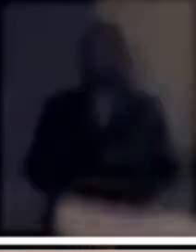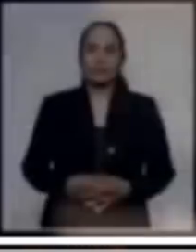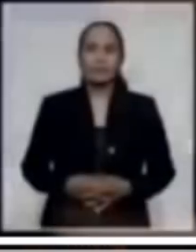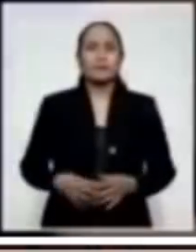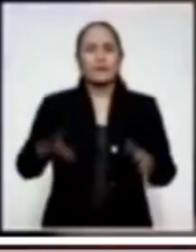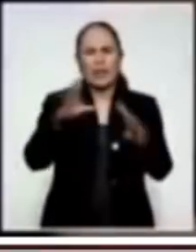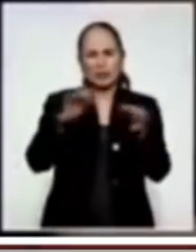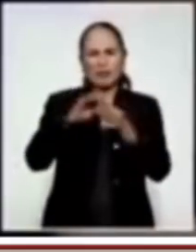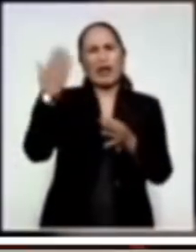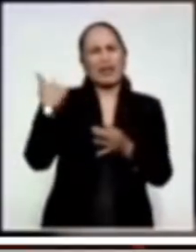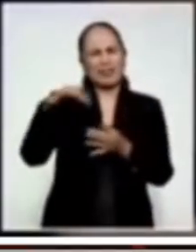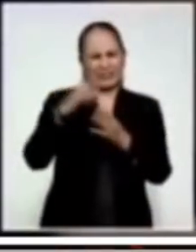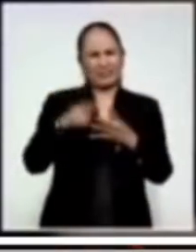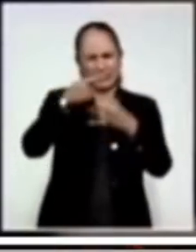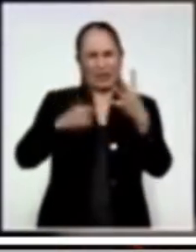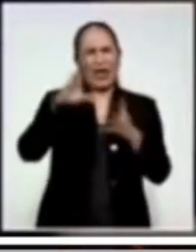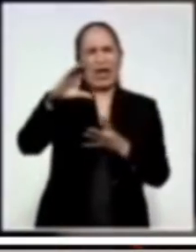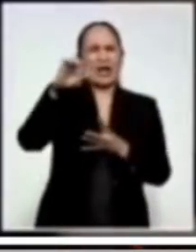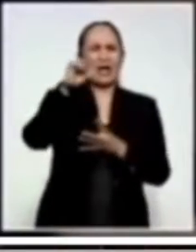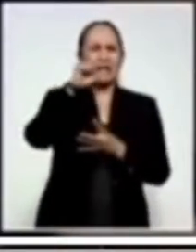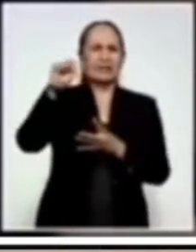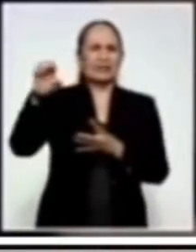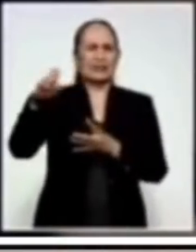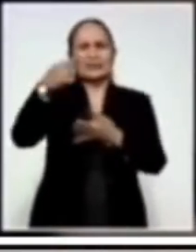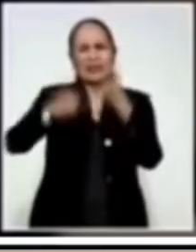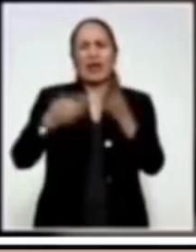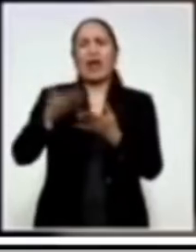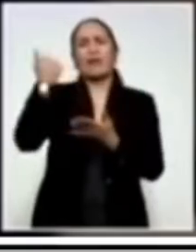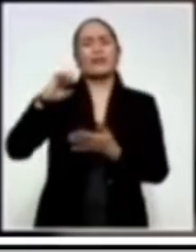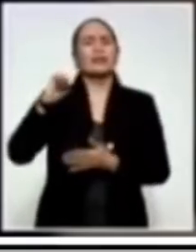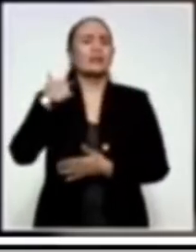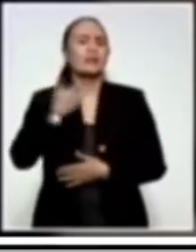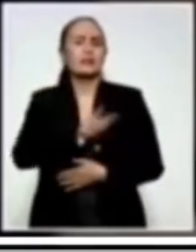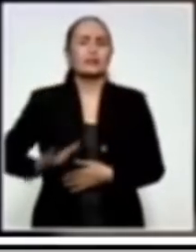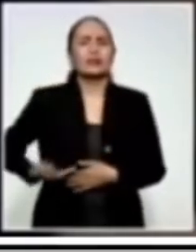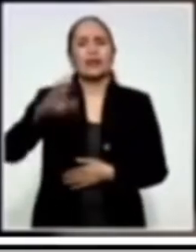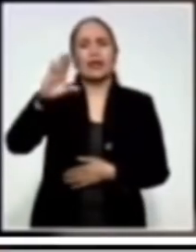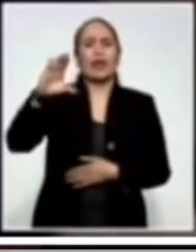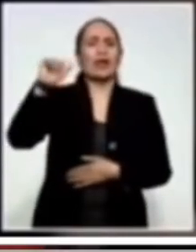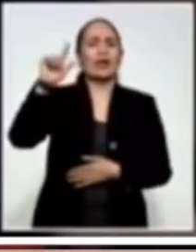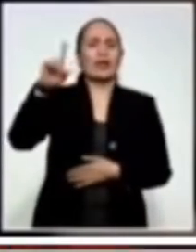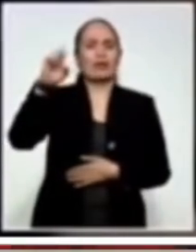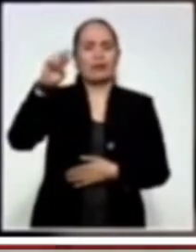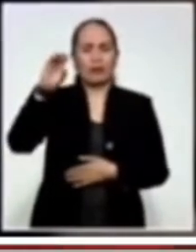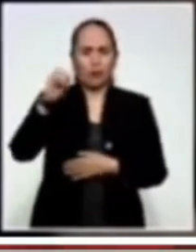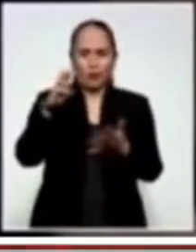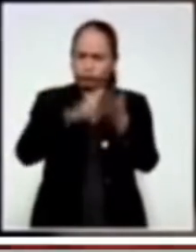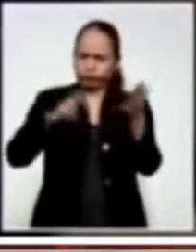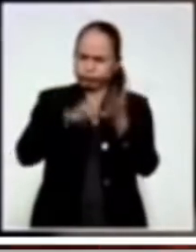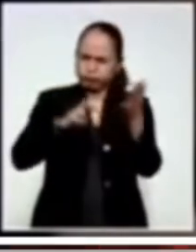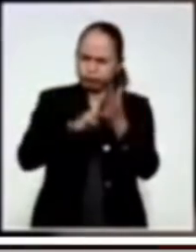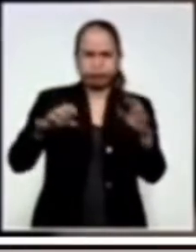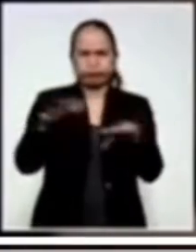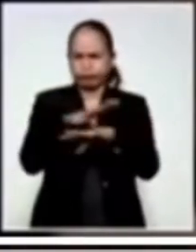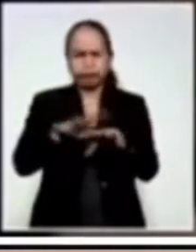recordamos su proyecto, pero que mientras el presidente Calderón estuvo en el poder no se pudo hacer. Esto